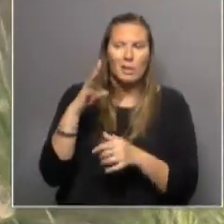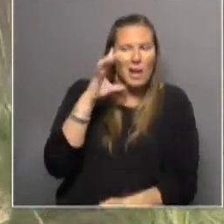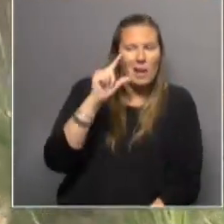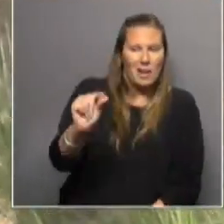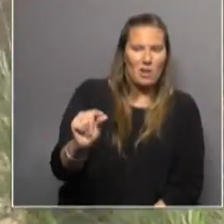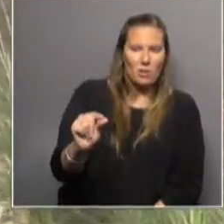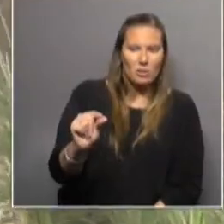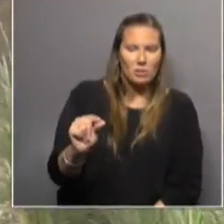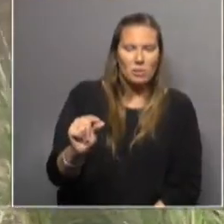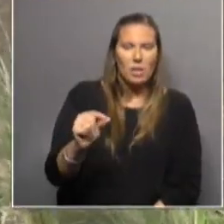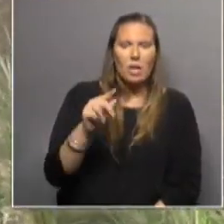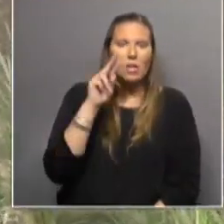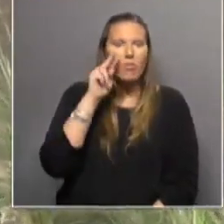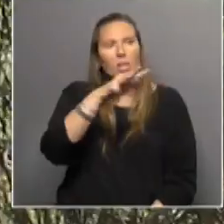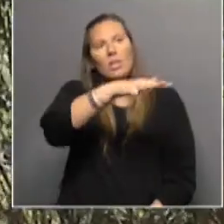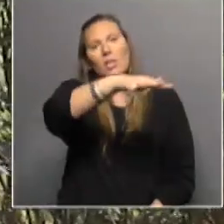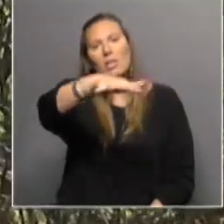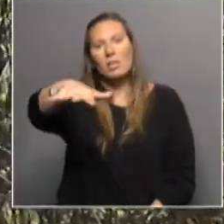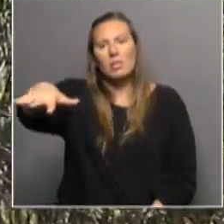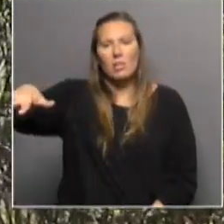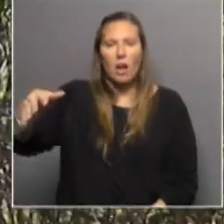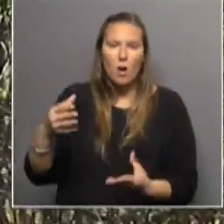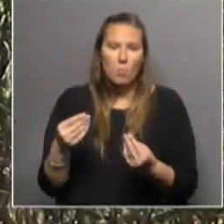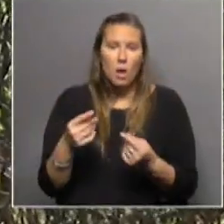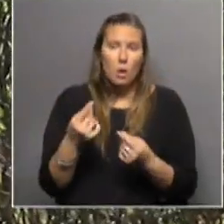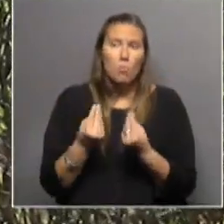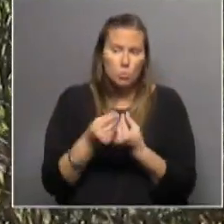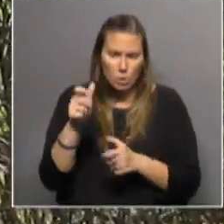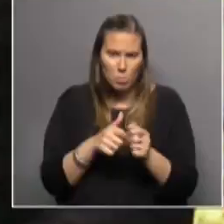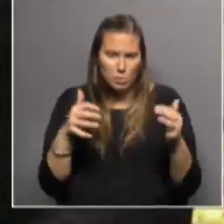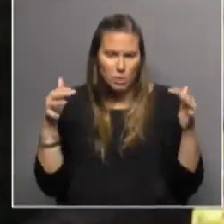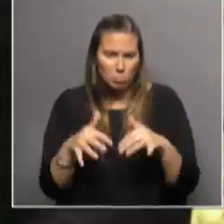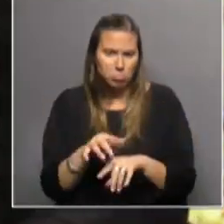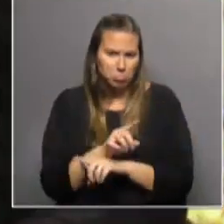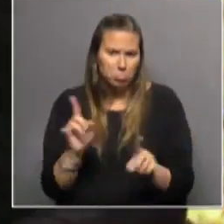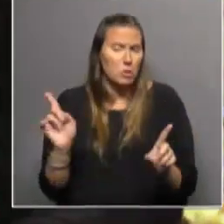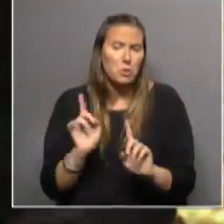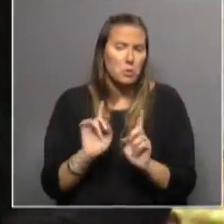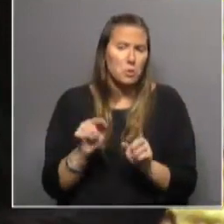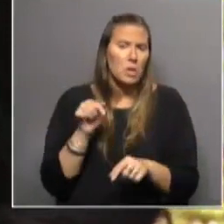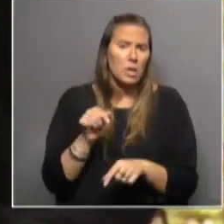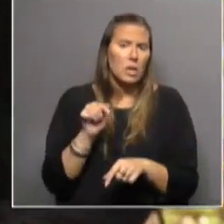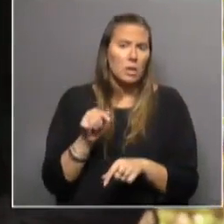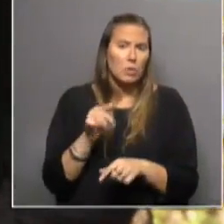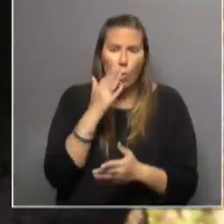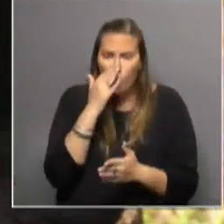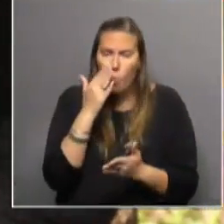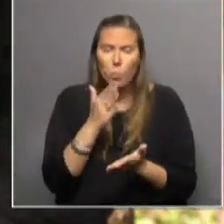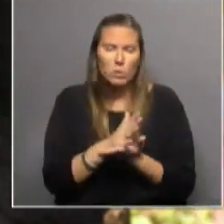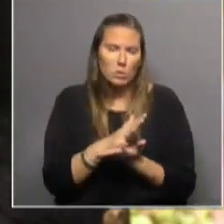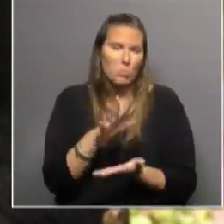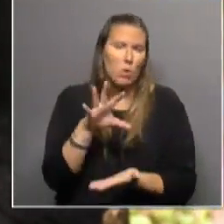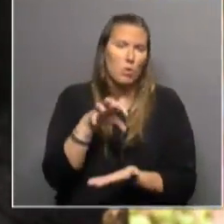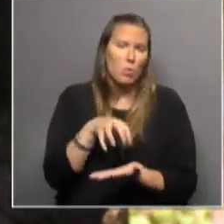y tenés toda la vista de lo que es el humedal. ¿Y no suele venir tanta gente al principio acá? No, no, este es de los últimos lugares que